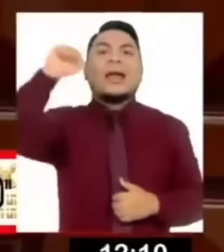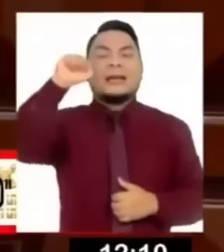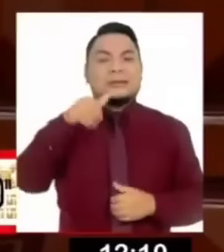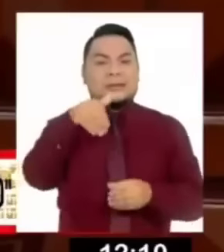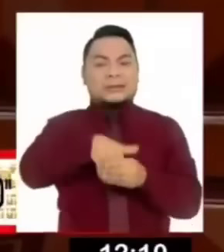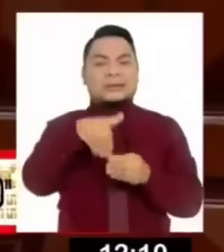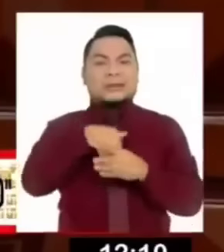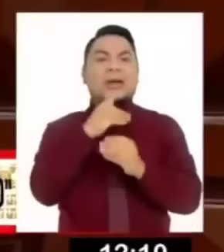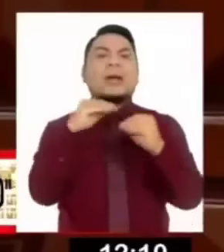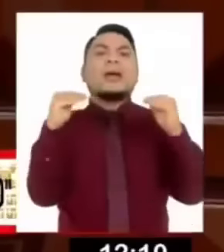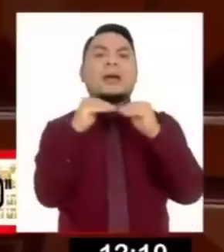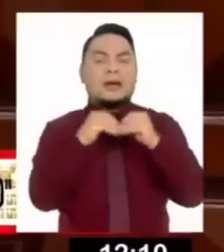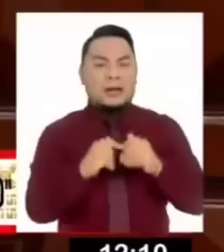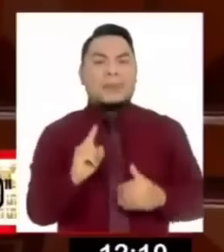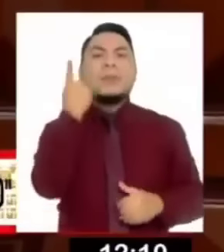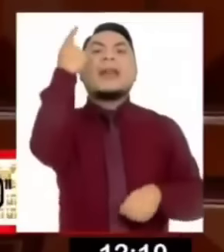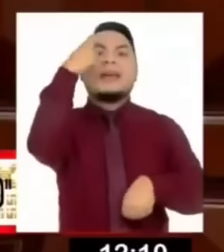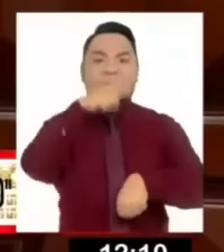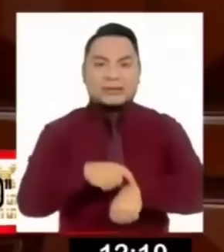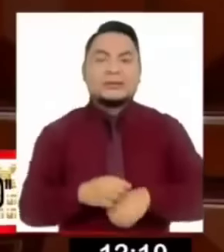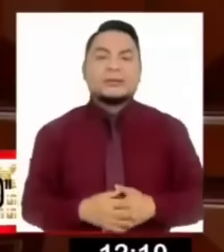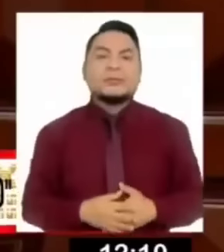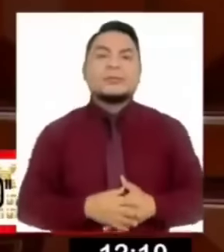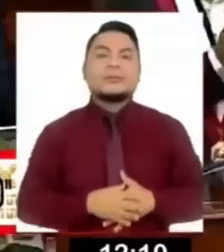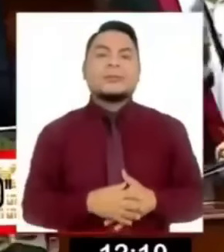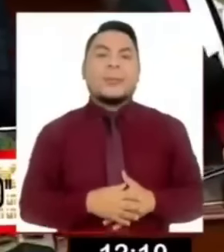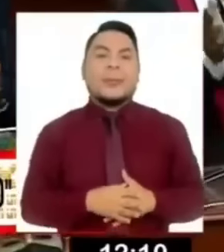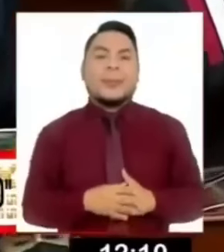elecciones democráticamente.